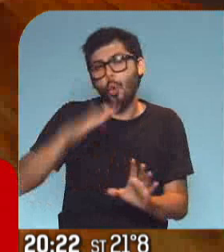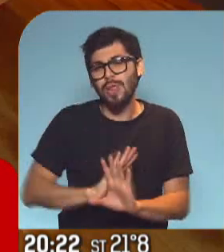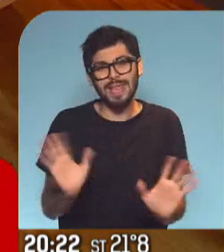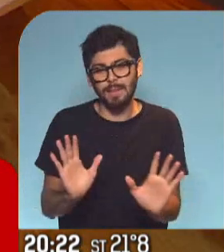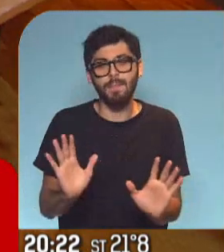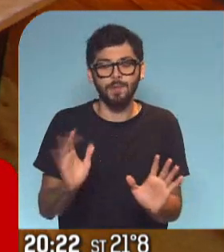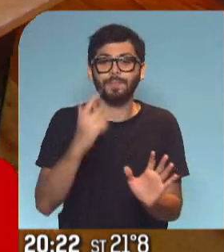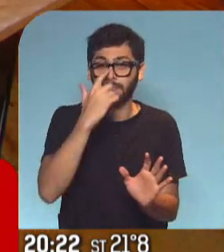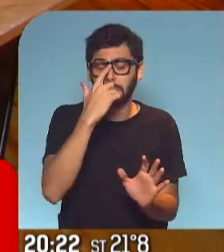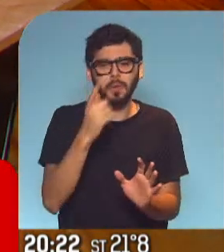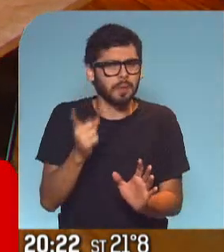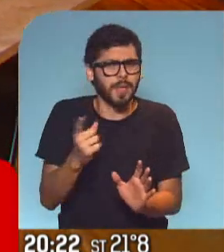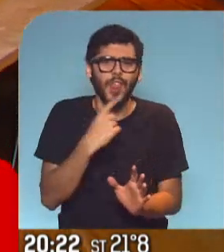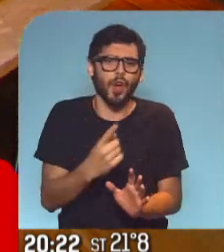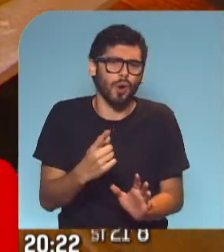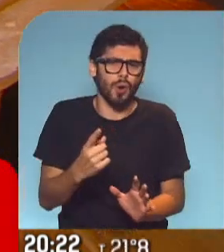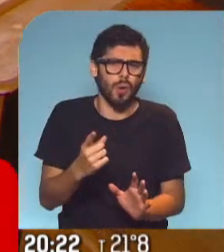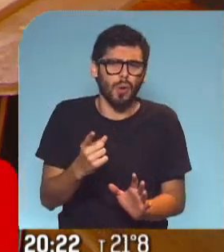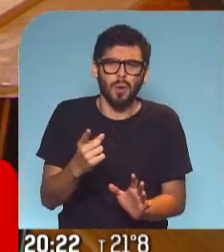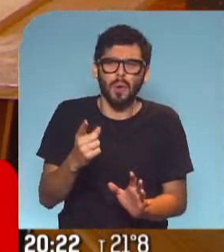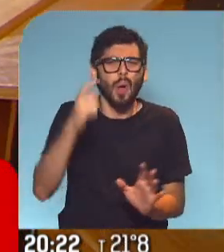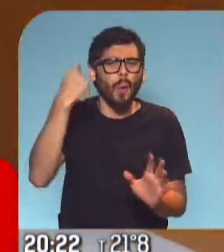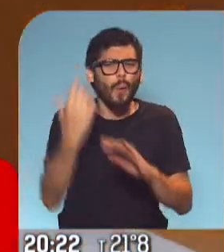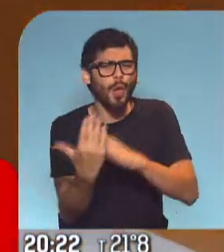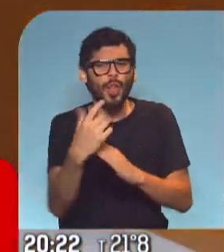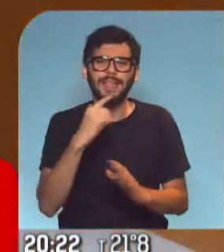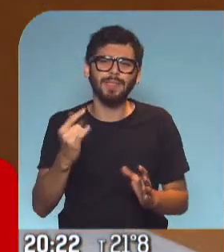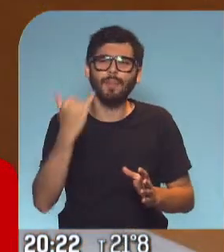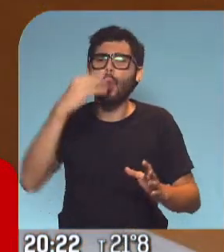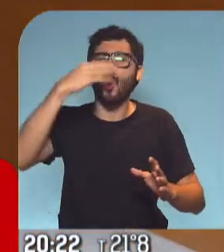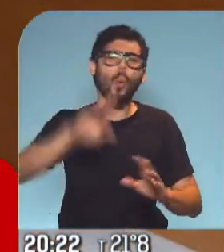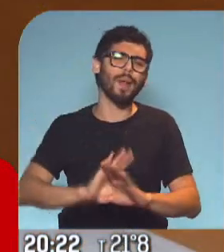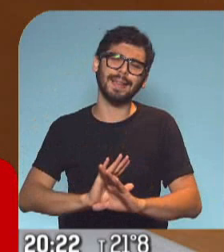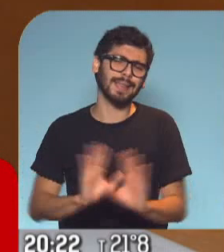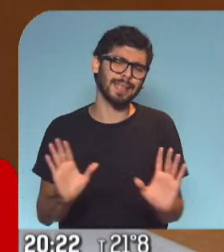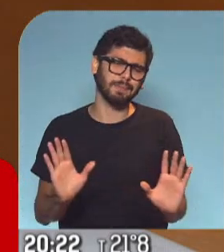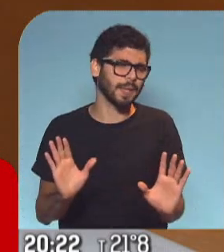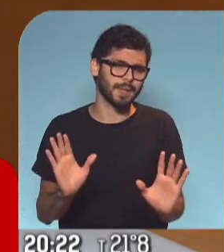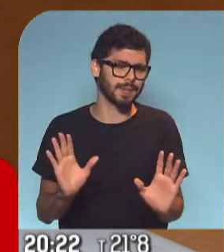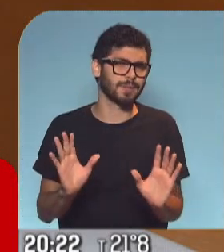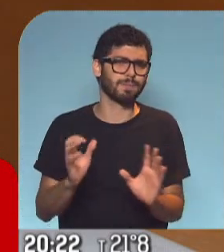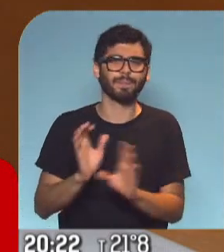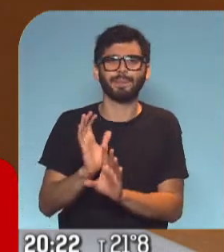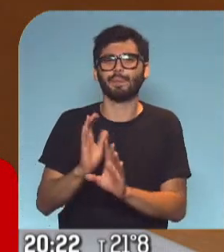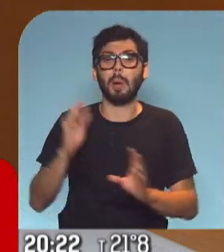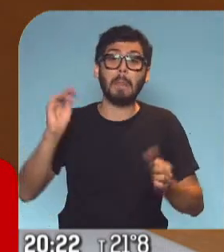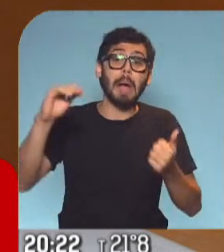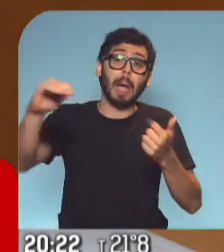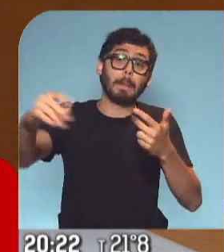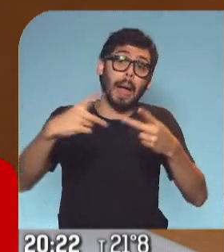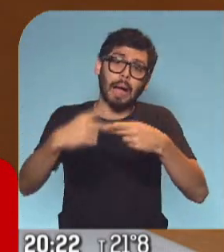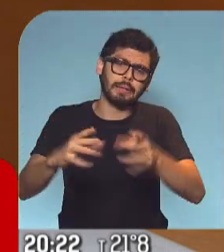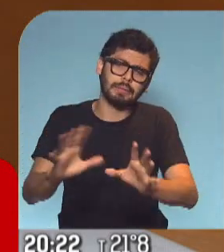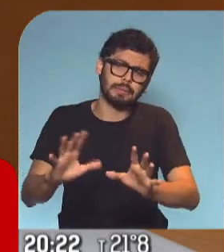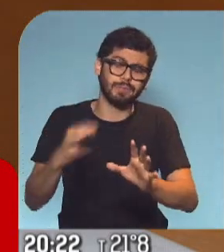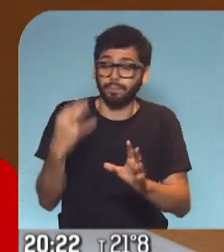él lo planteó, evidentemente, desde lo anímico, creo que ha dicho en redes, la definitiva, ¿no? Como entendiendo que no hay margen para una nueva... Bueno, no